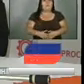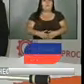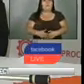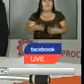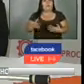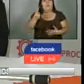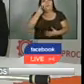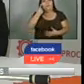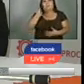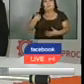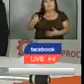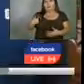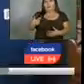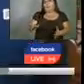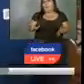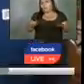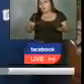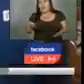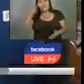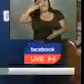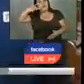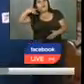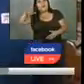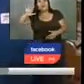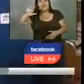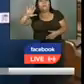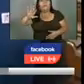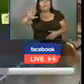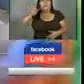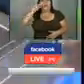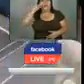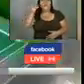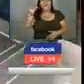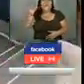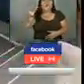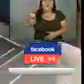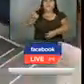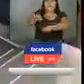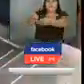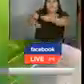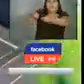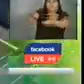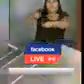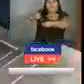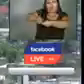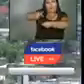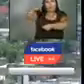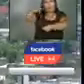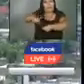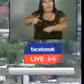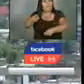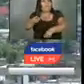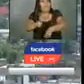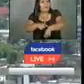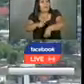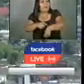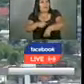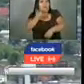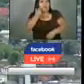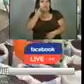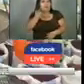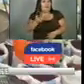recientemente señalaban que, por ejemplo, el nivel de inversión pública a esta altura es